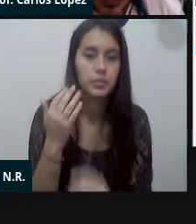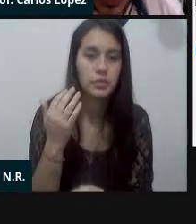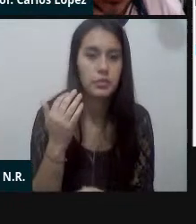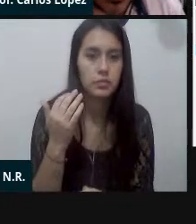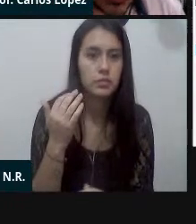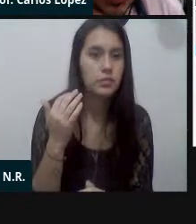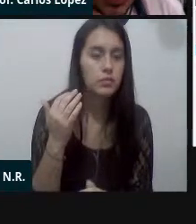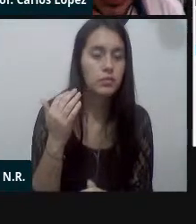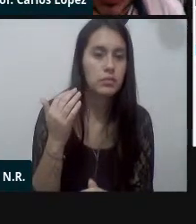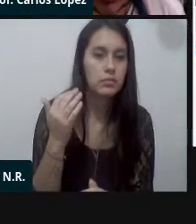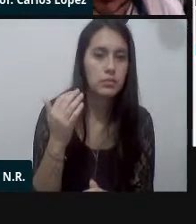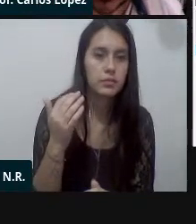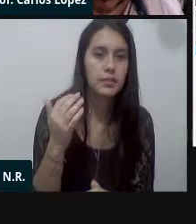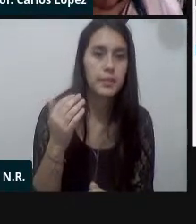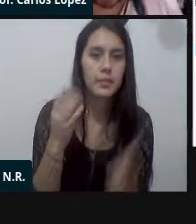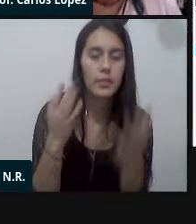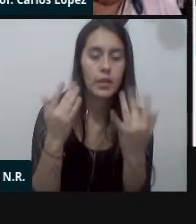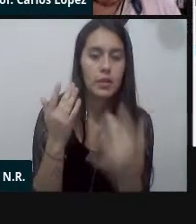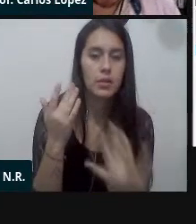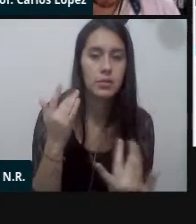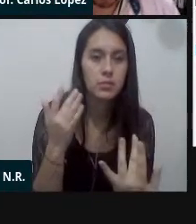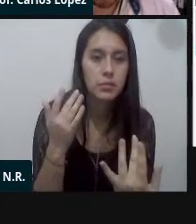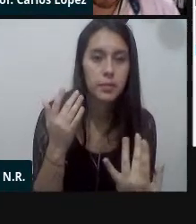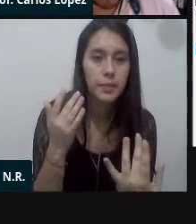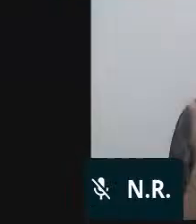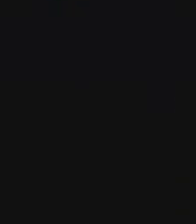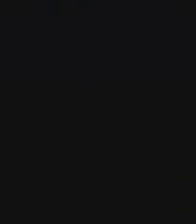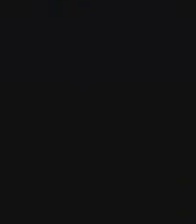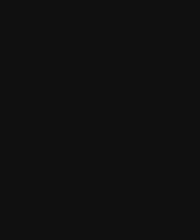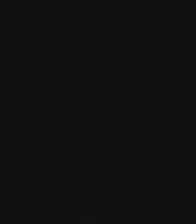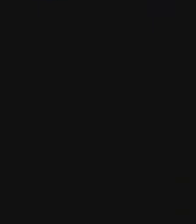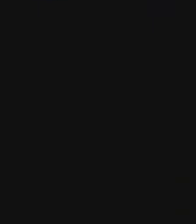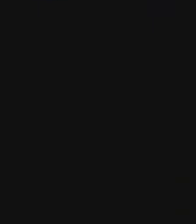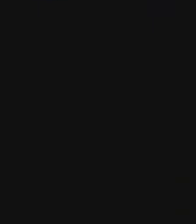Si quieres, ven yo para la mía. Ok. Aquí